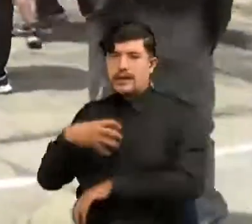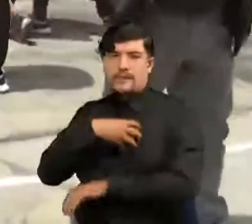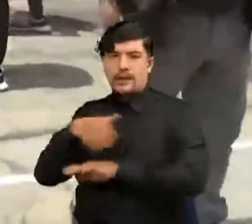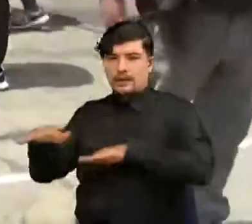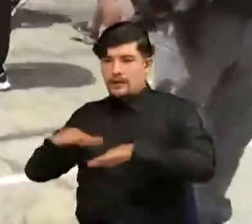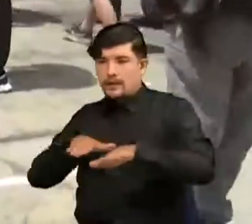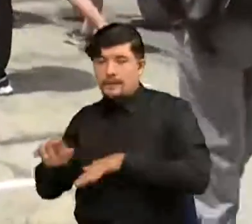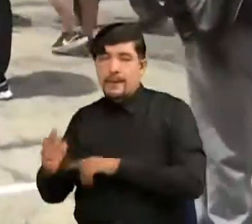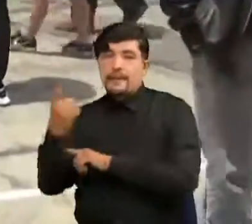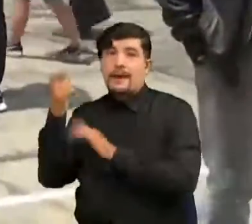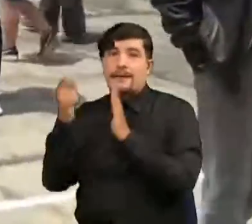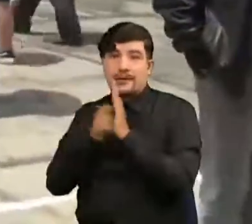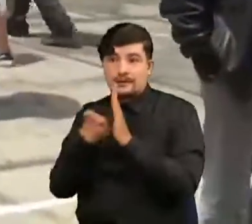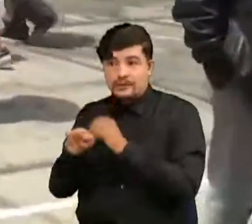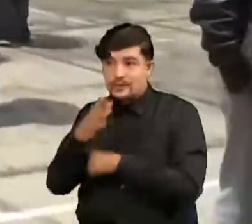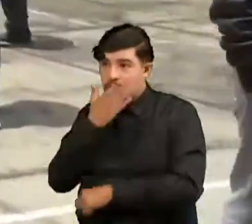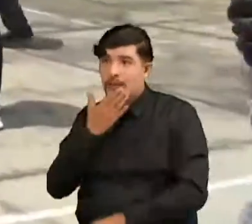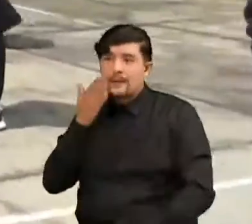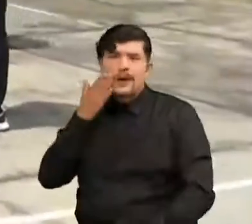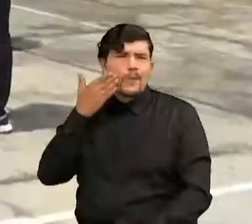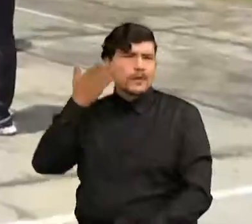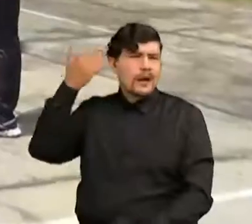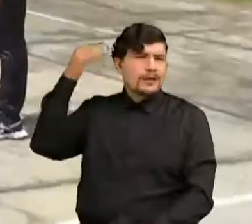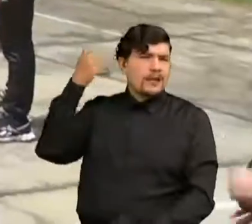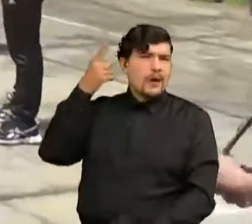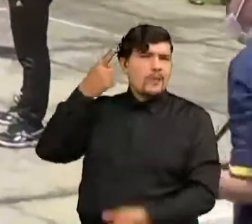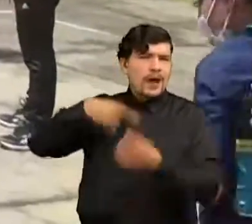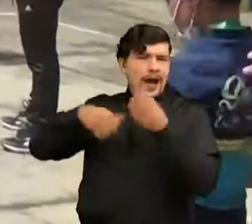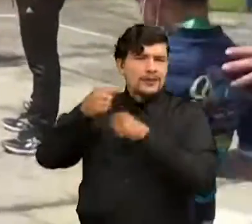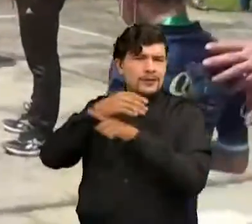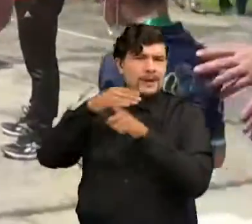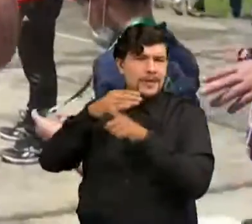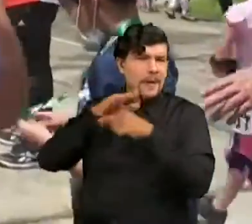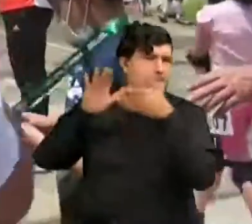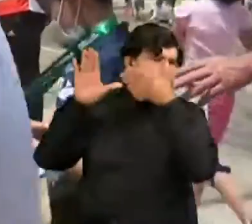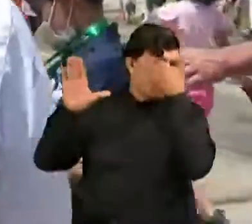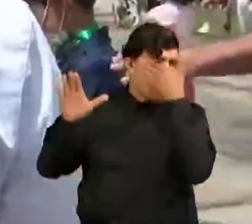luego de más de año y medio de inactividad debido a la pandemia del COVID-19.